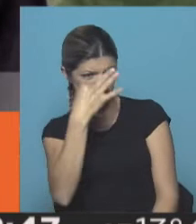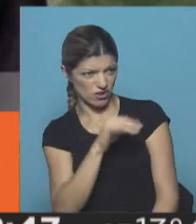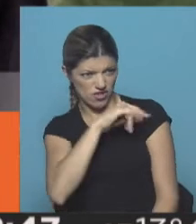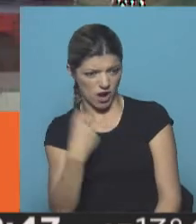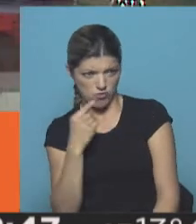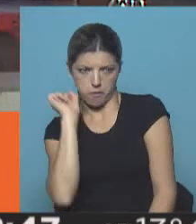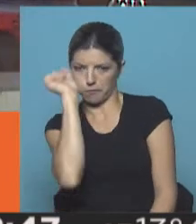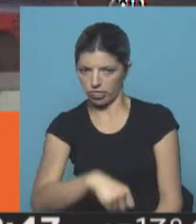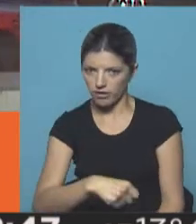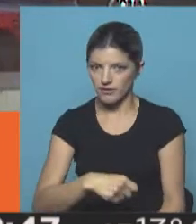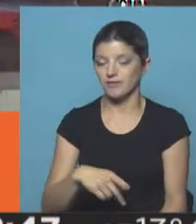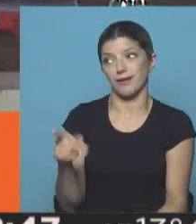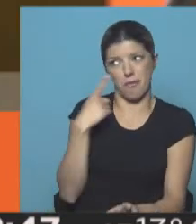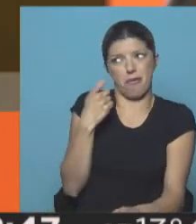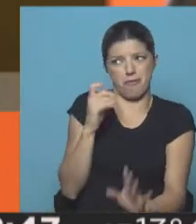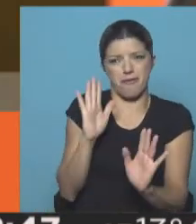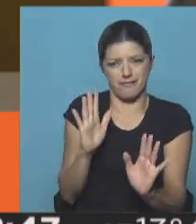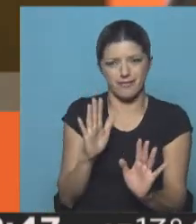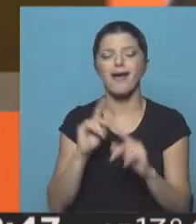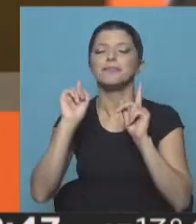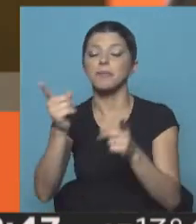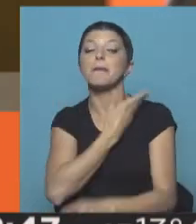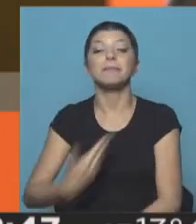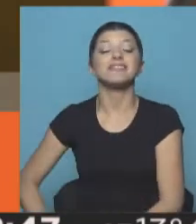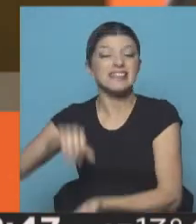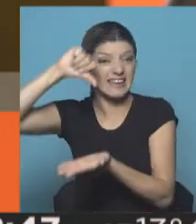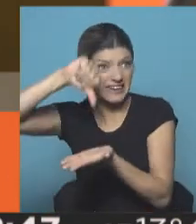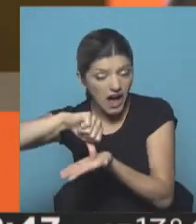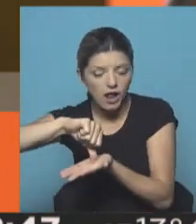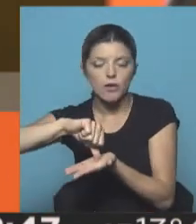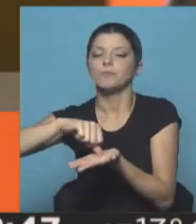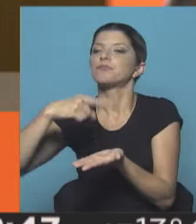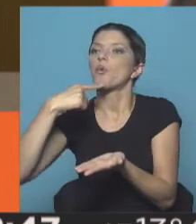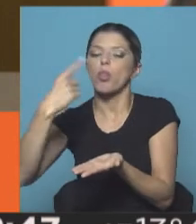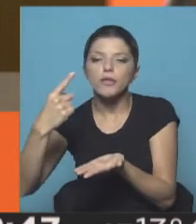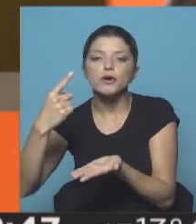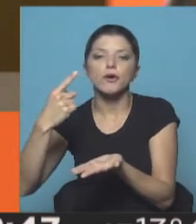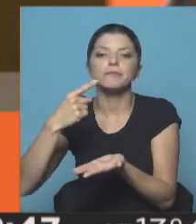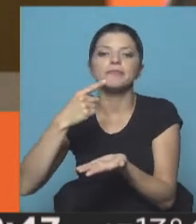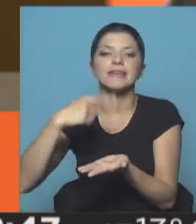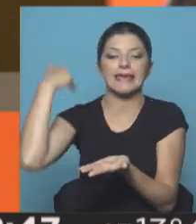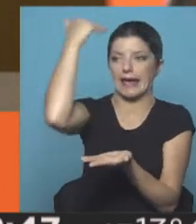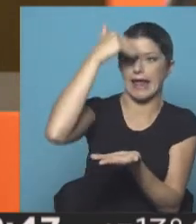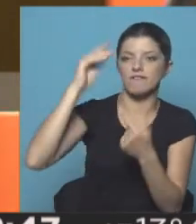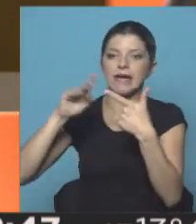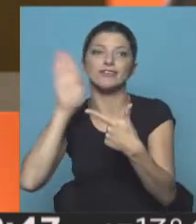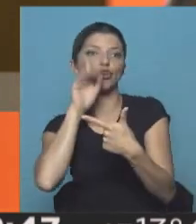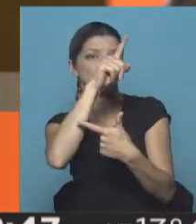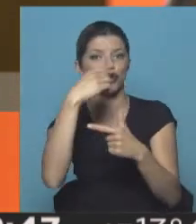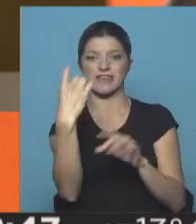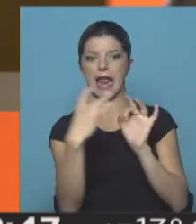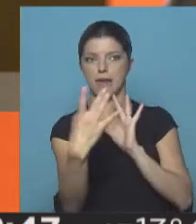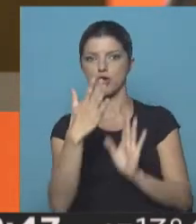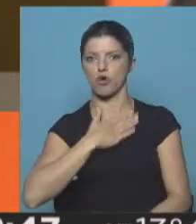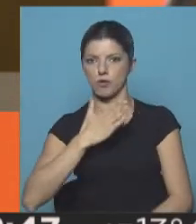El decirle. discurso de Rouhani, el presidente de Irán, diciendo también que Arabia Saudita y Estados Unidos son nuestros enemigos y que no respetan nuestro